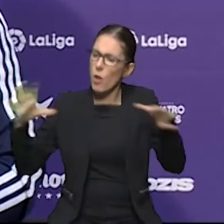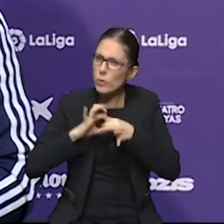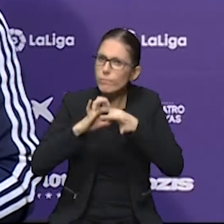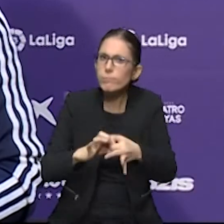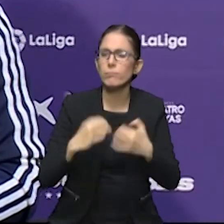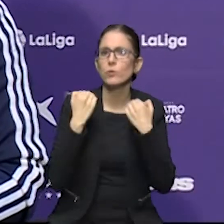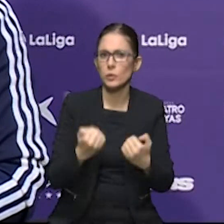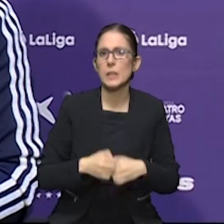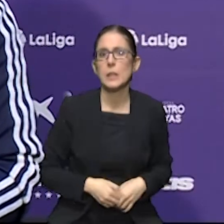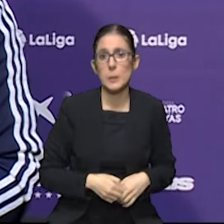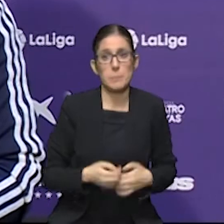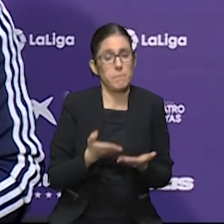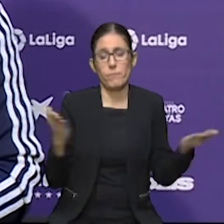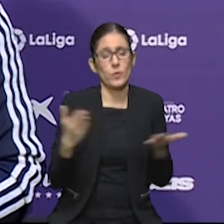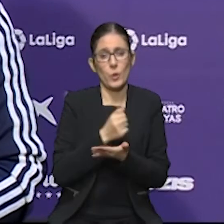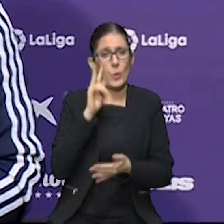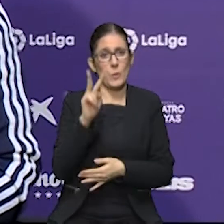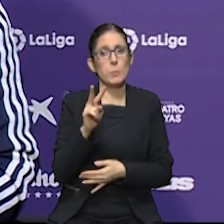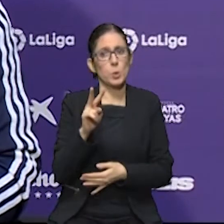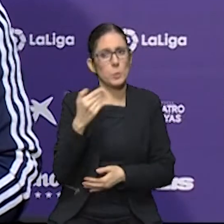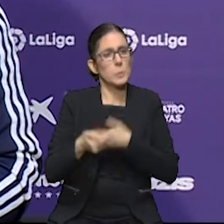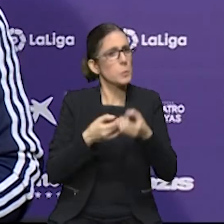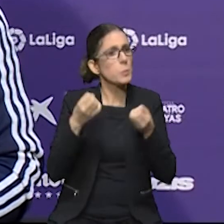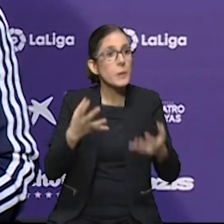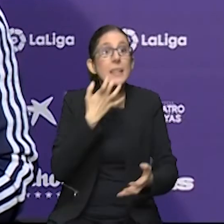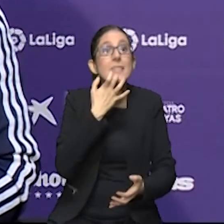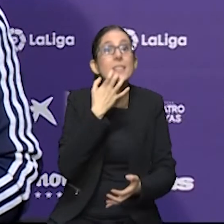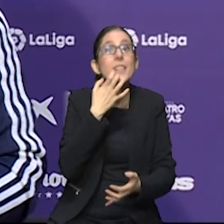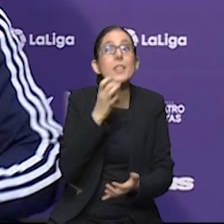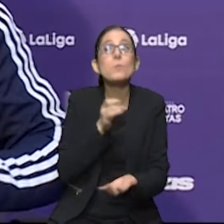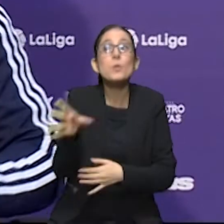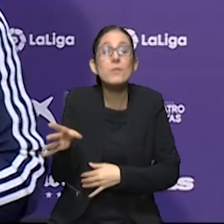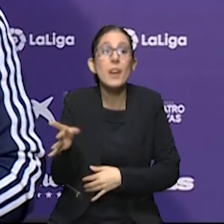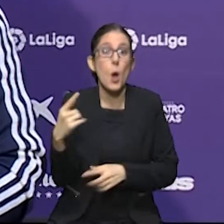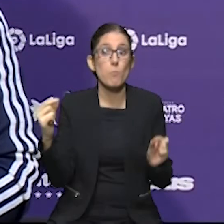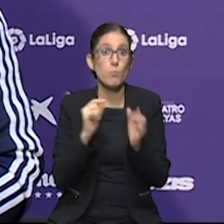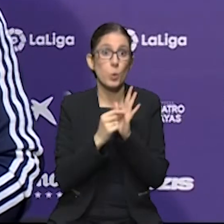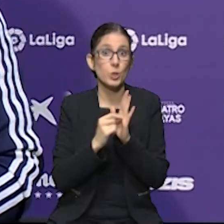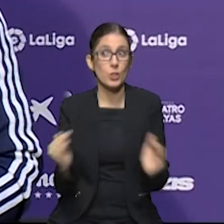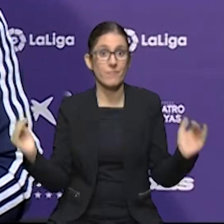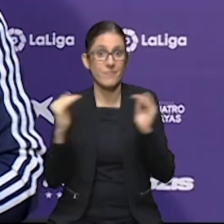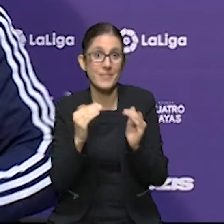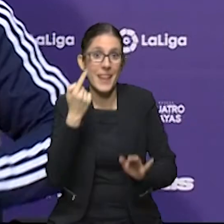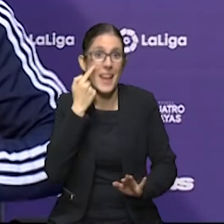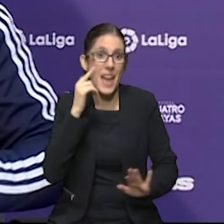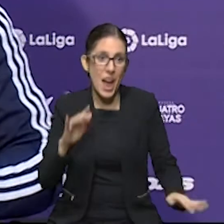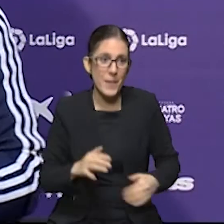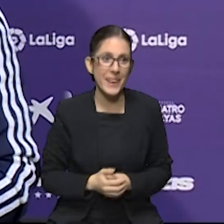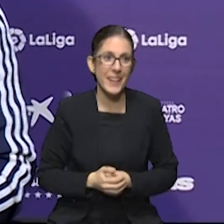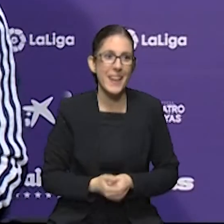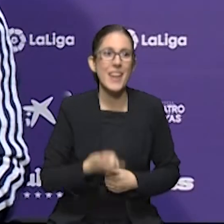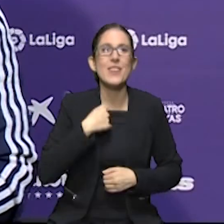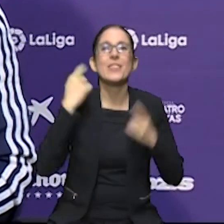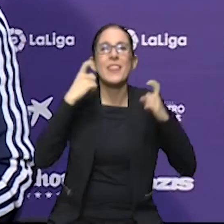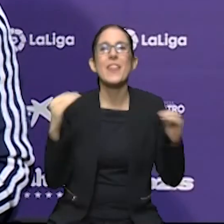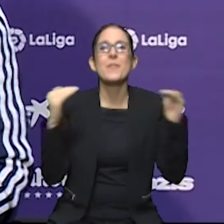según todos está haciendo una gran temporada y si conseguimos una victoria pues nos igualamos a puntos. Entonces vamos a poder conseguirla para que también digáis que estamos haciendo una